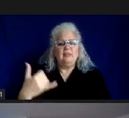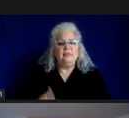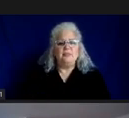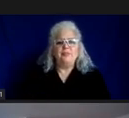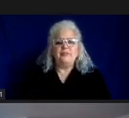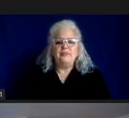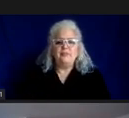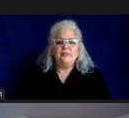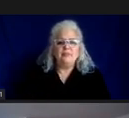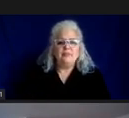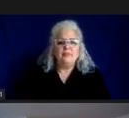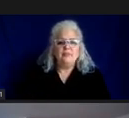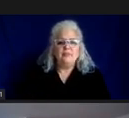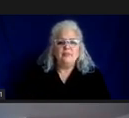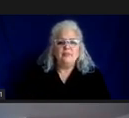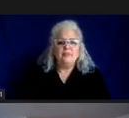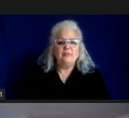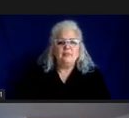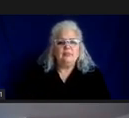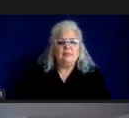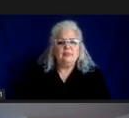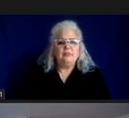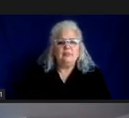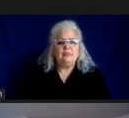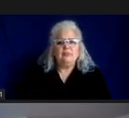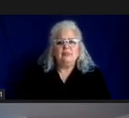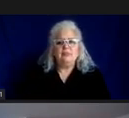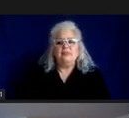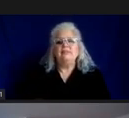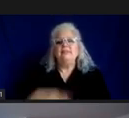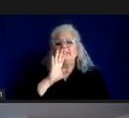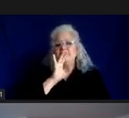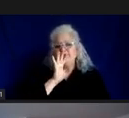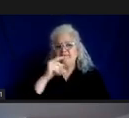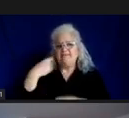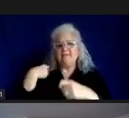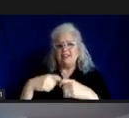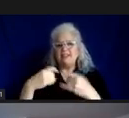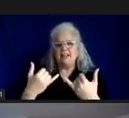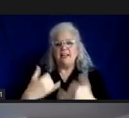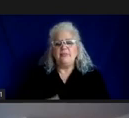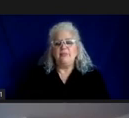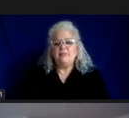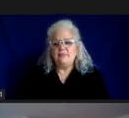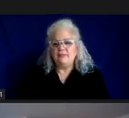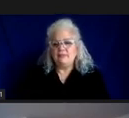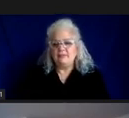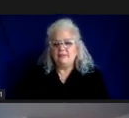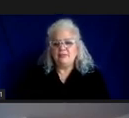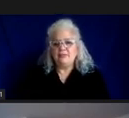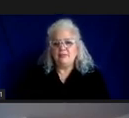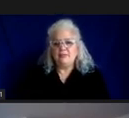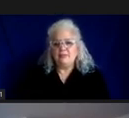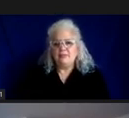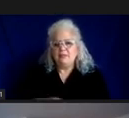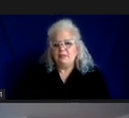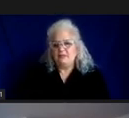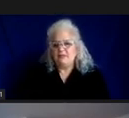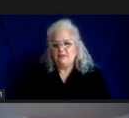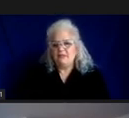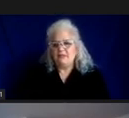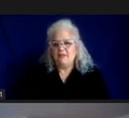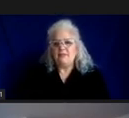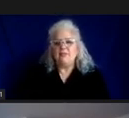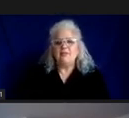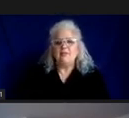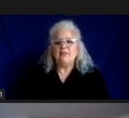Hola, buenas tardes para todos aquellos que nos están acompañando esta tarde. Si ustedes quieren participar o